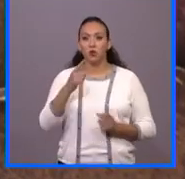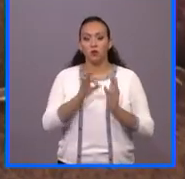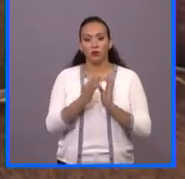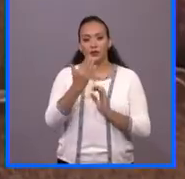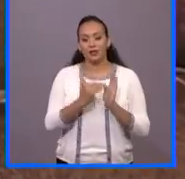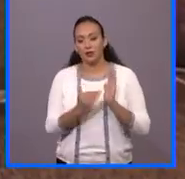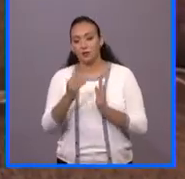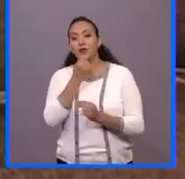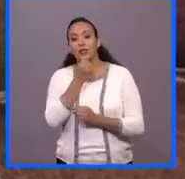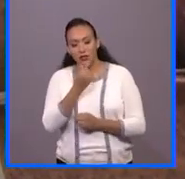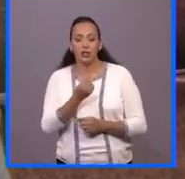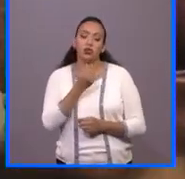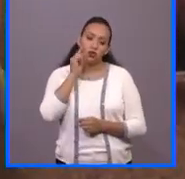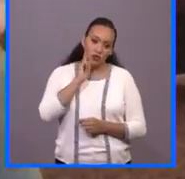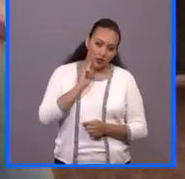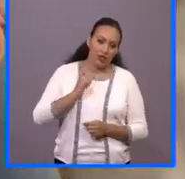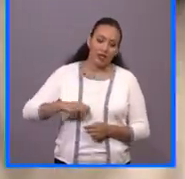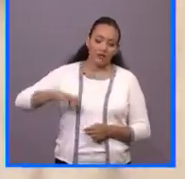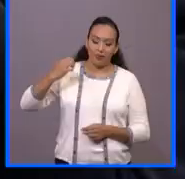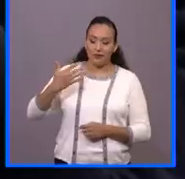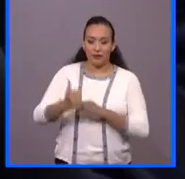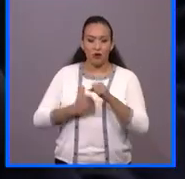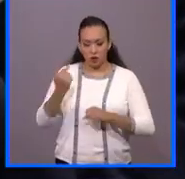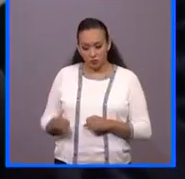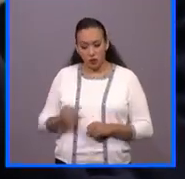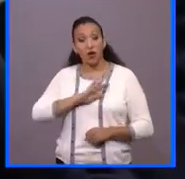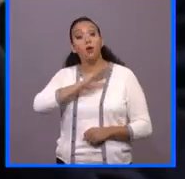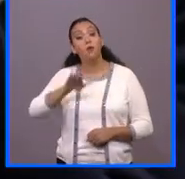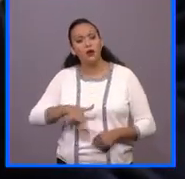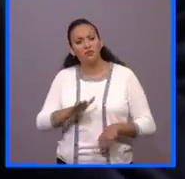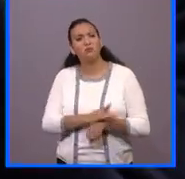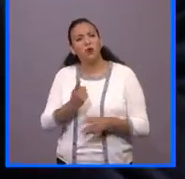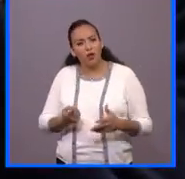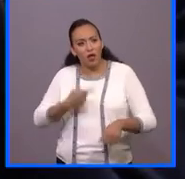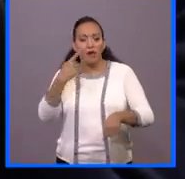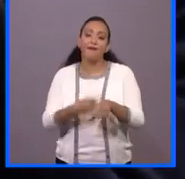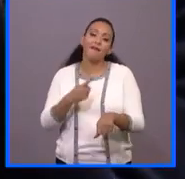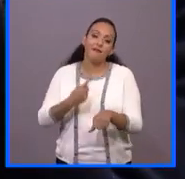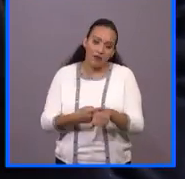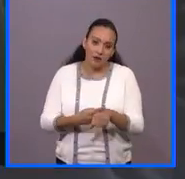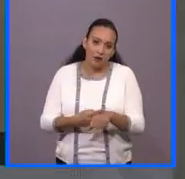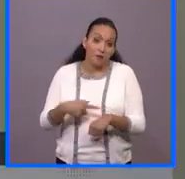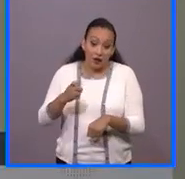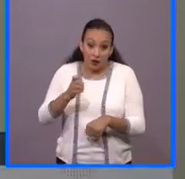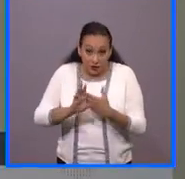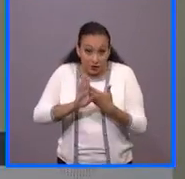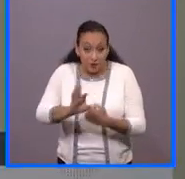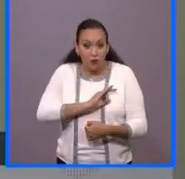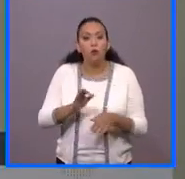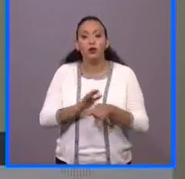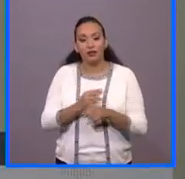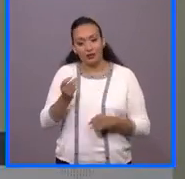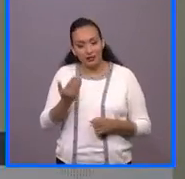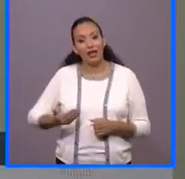1.5 millones de niñas y niños menores de 5 años mueren por enfermedades que son prevenibles con vacunación. De acuerdo con el